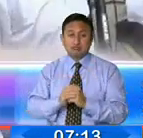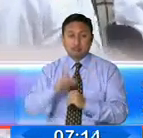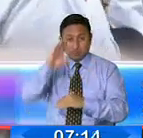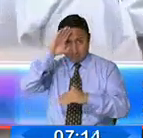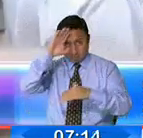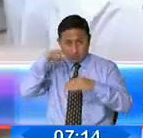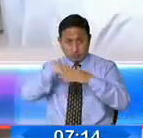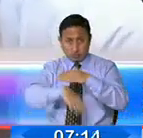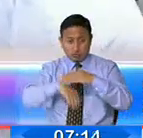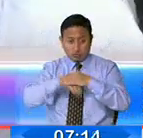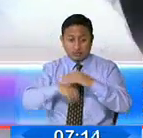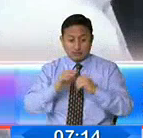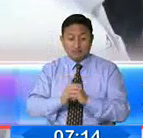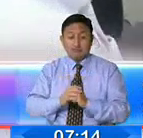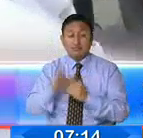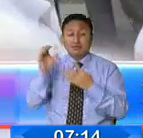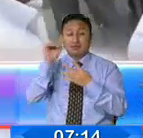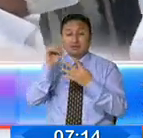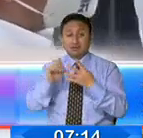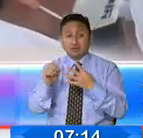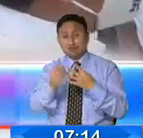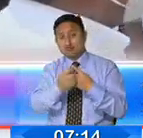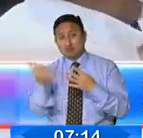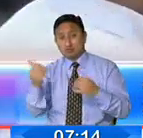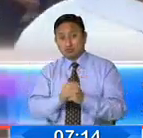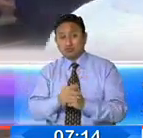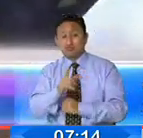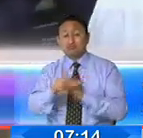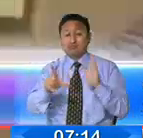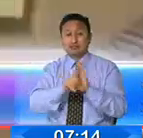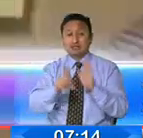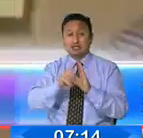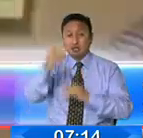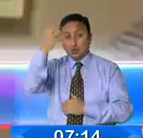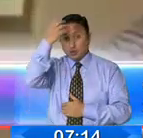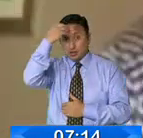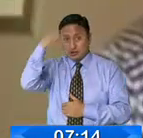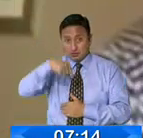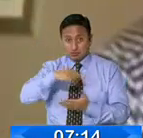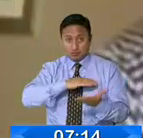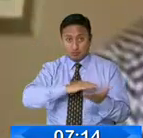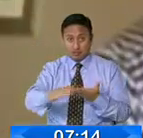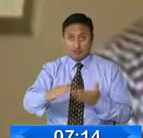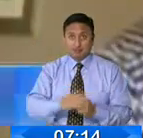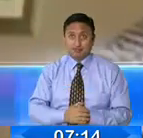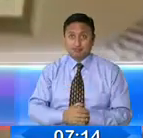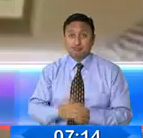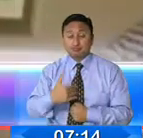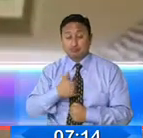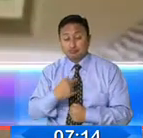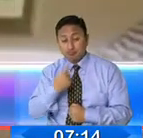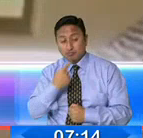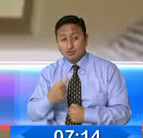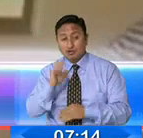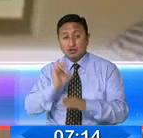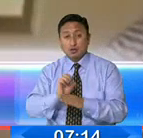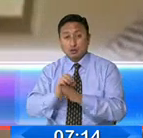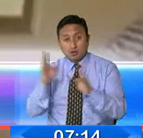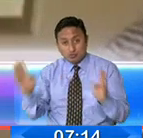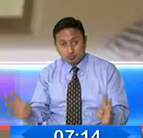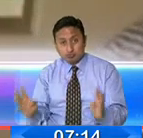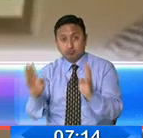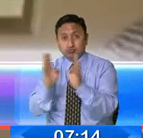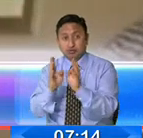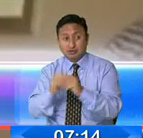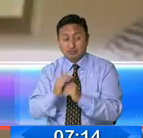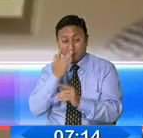minería, la eliminación de la CENESID, la ley de educación y el indulto. Yo hablo del Ecuador del encuentro para sustituir el